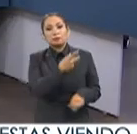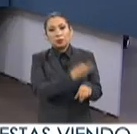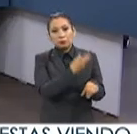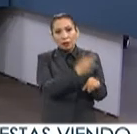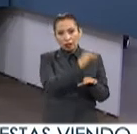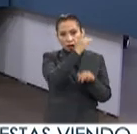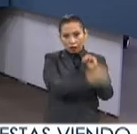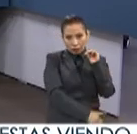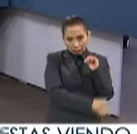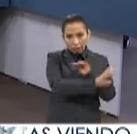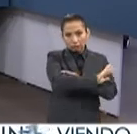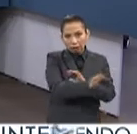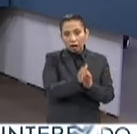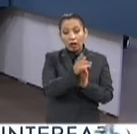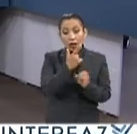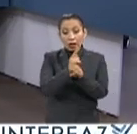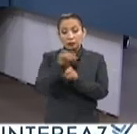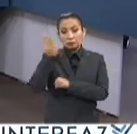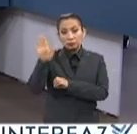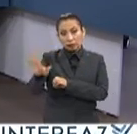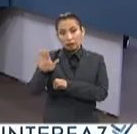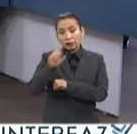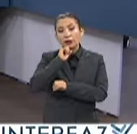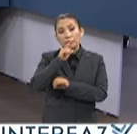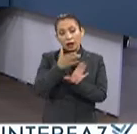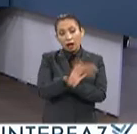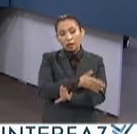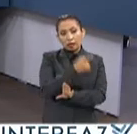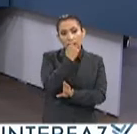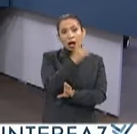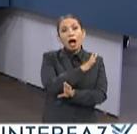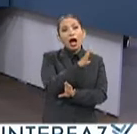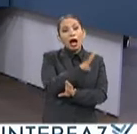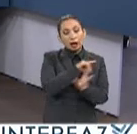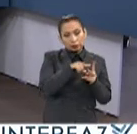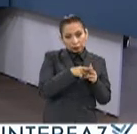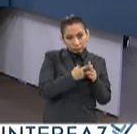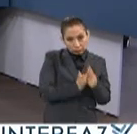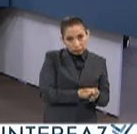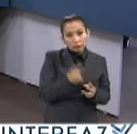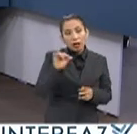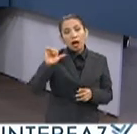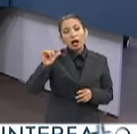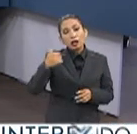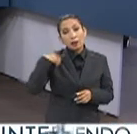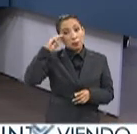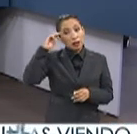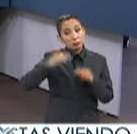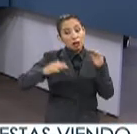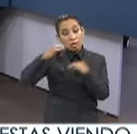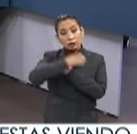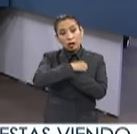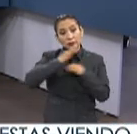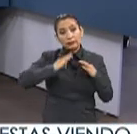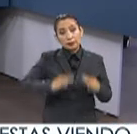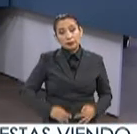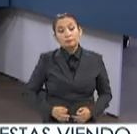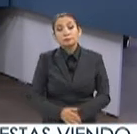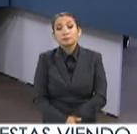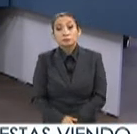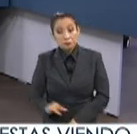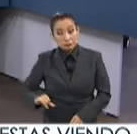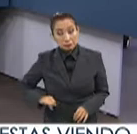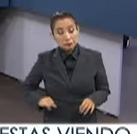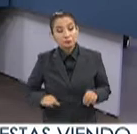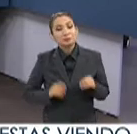bachillerato, ¿no? Terminando bachillerato. Sí, claro, es la licenciatura, y también les platicamos la semana pasada que ya iniciará a partir de agosto la maestría en educación física. Pues muy